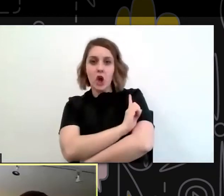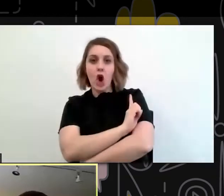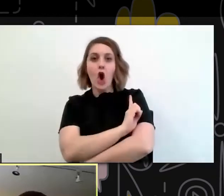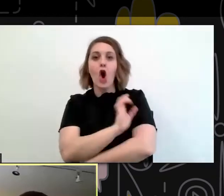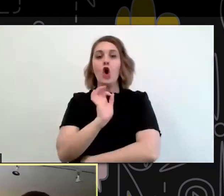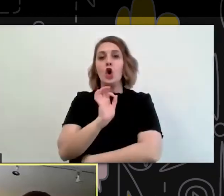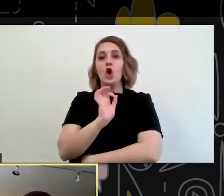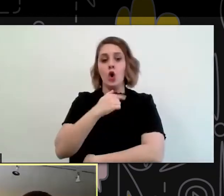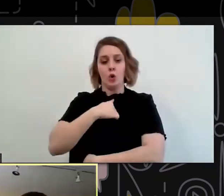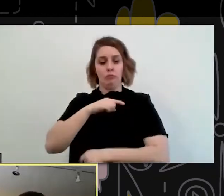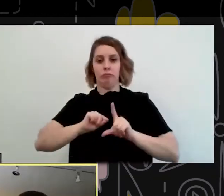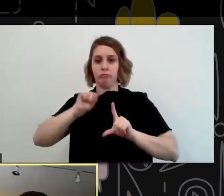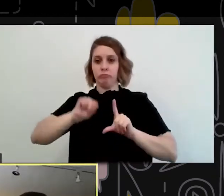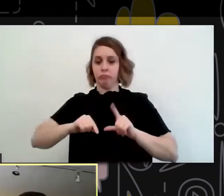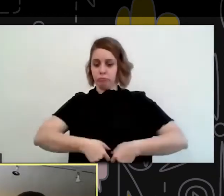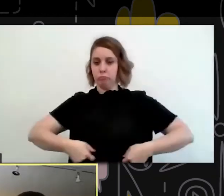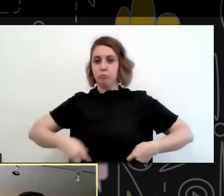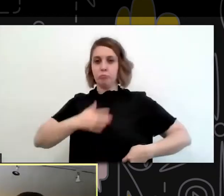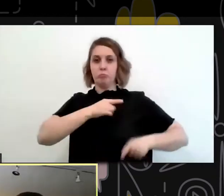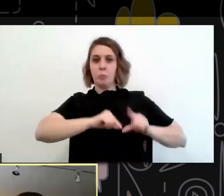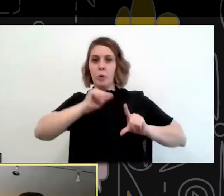los pulsioxímetros,